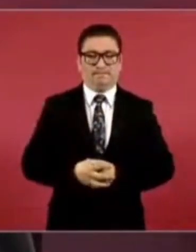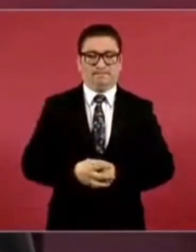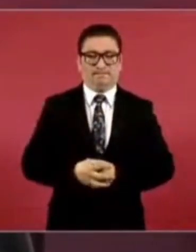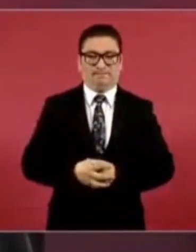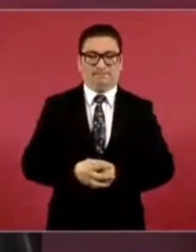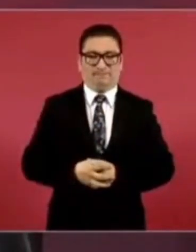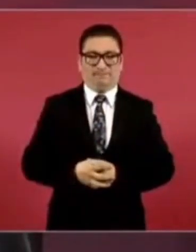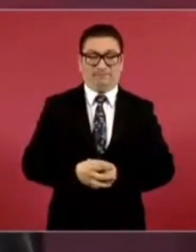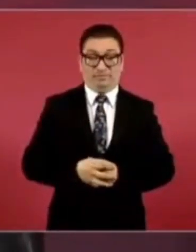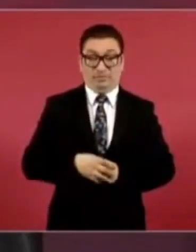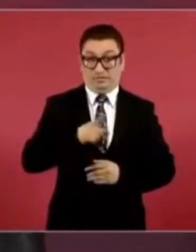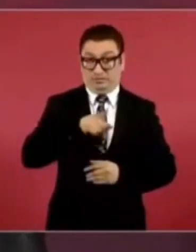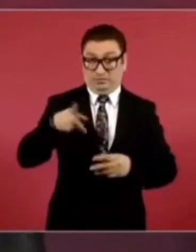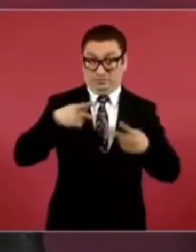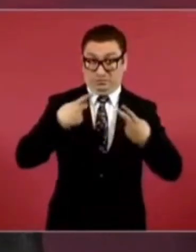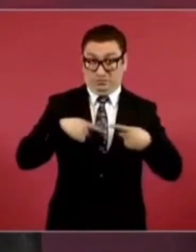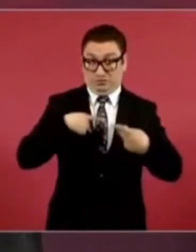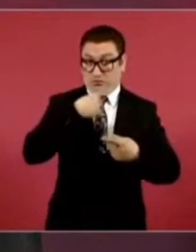la opinión de la gente.